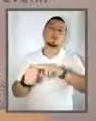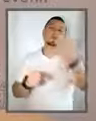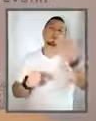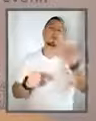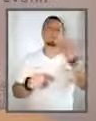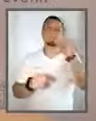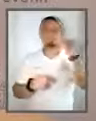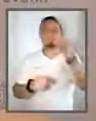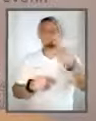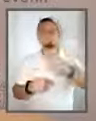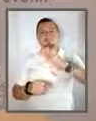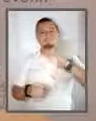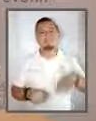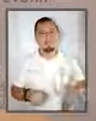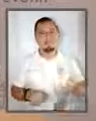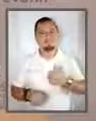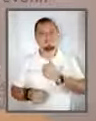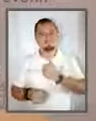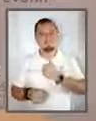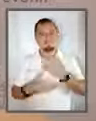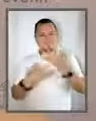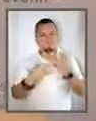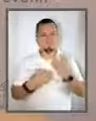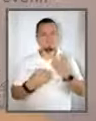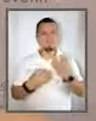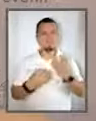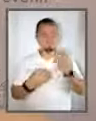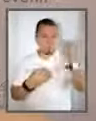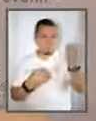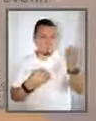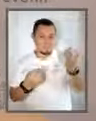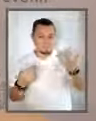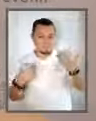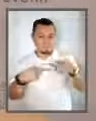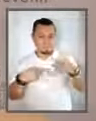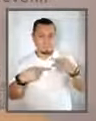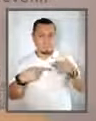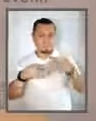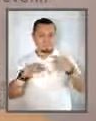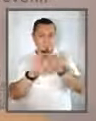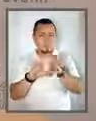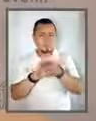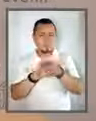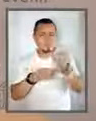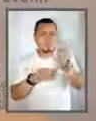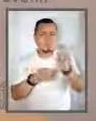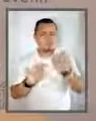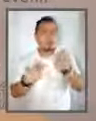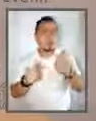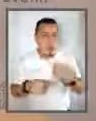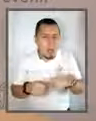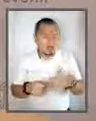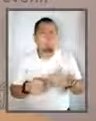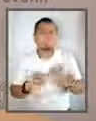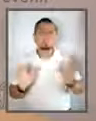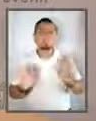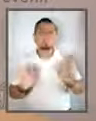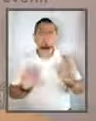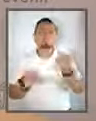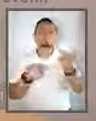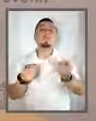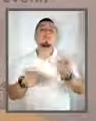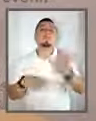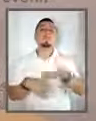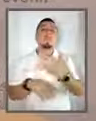ayer. Este paciente no tenía ninguna comorbilidad, pero tenía como antecedente